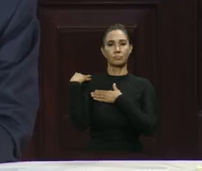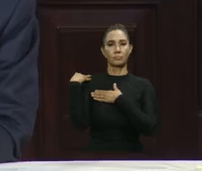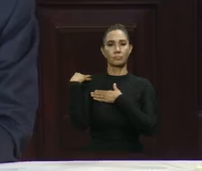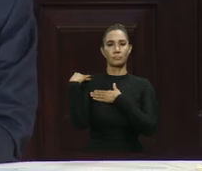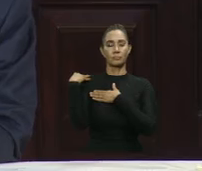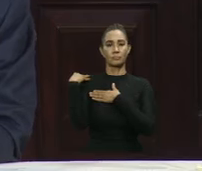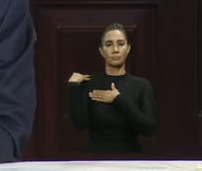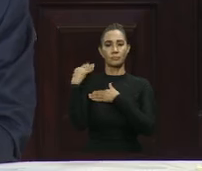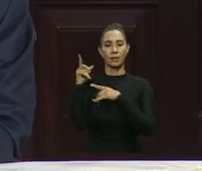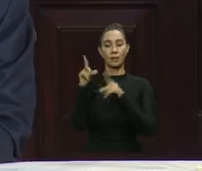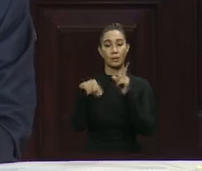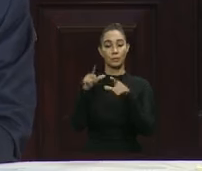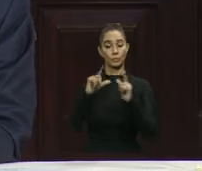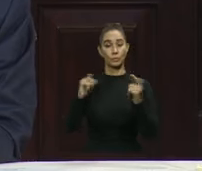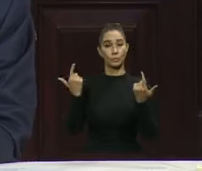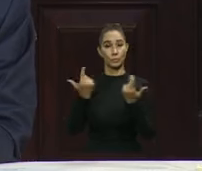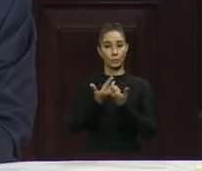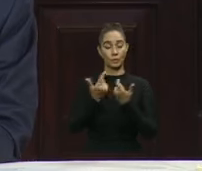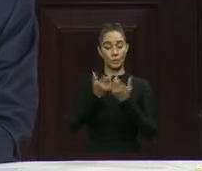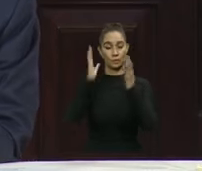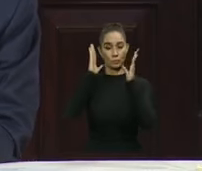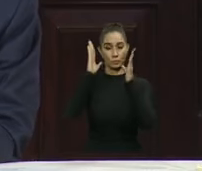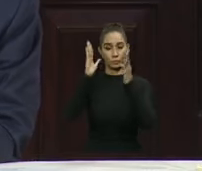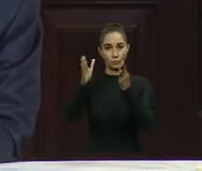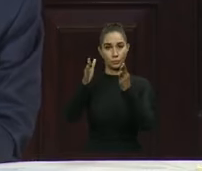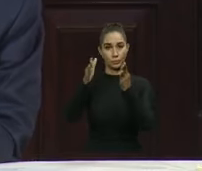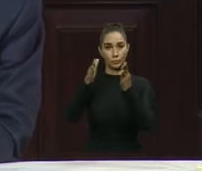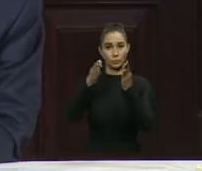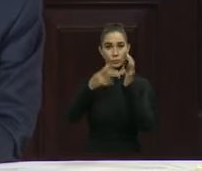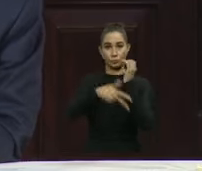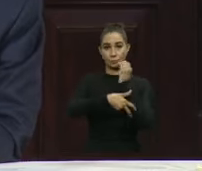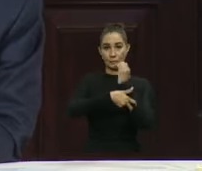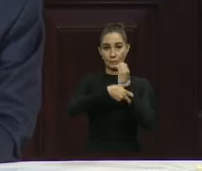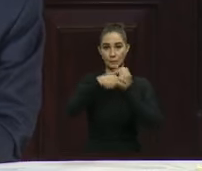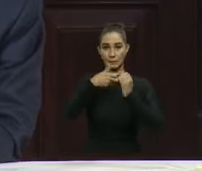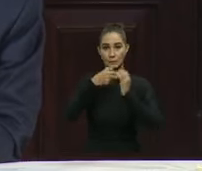en sectores focalizados unos fraudes que hemos tenido.